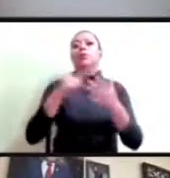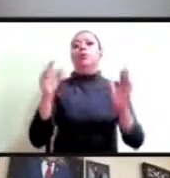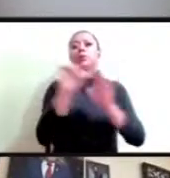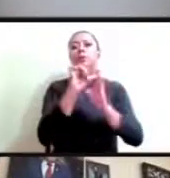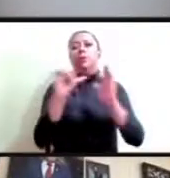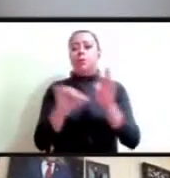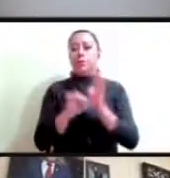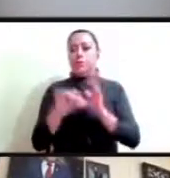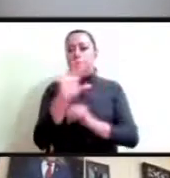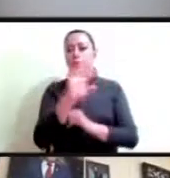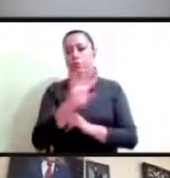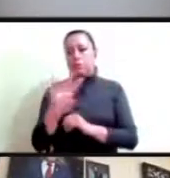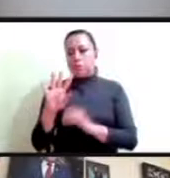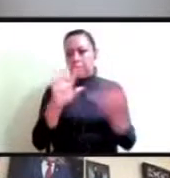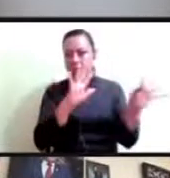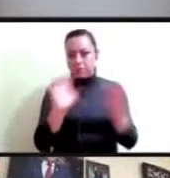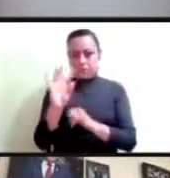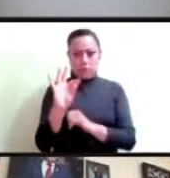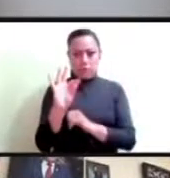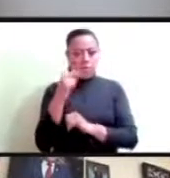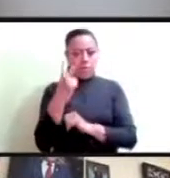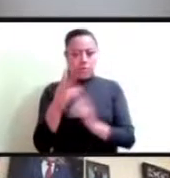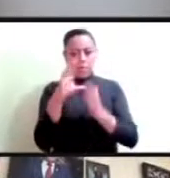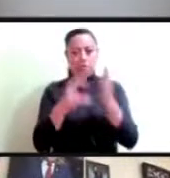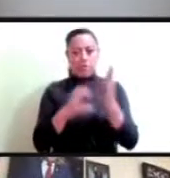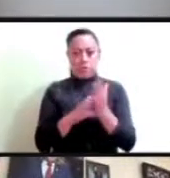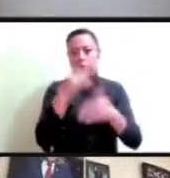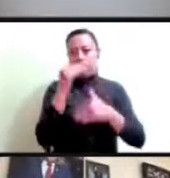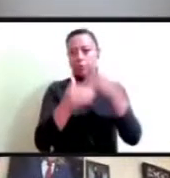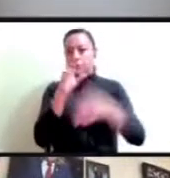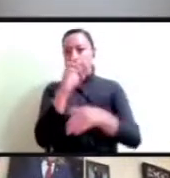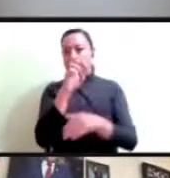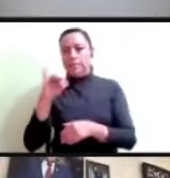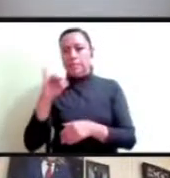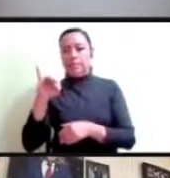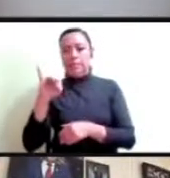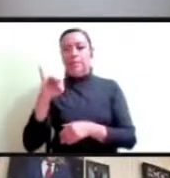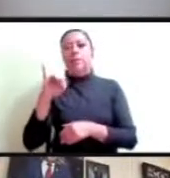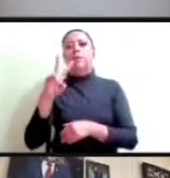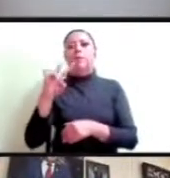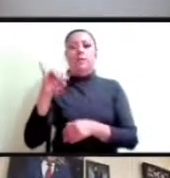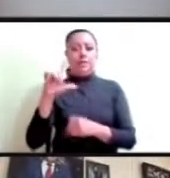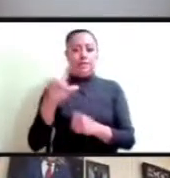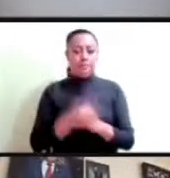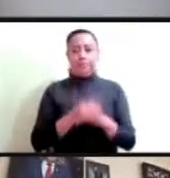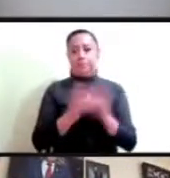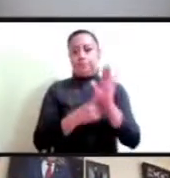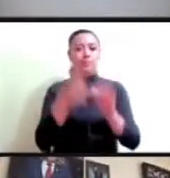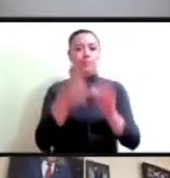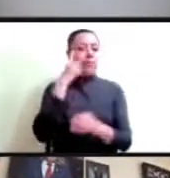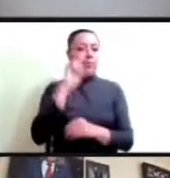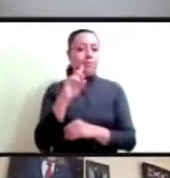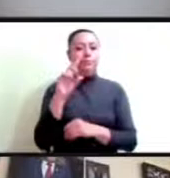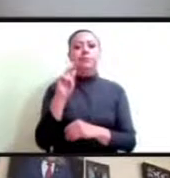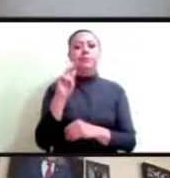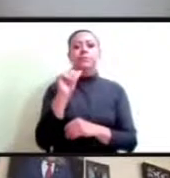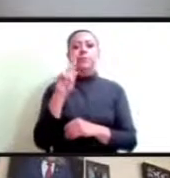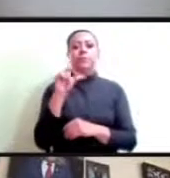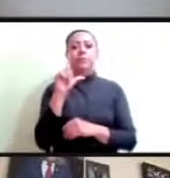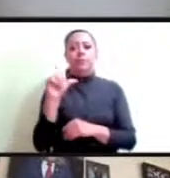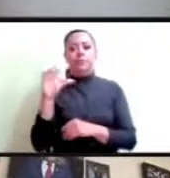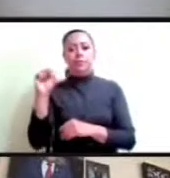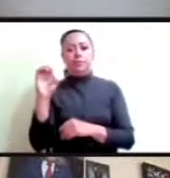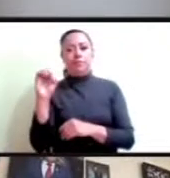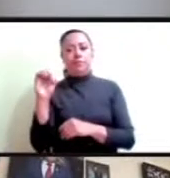Procedimientos Civiles para el Distrito Federal, suscrita por la diputada Paula Adriana Soto Maldonado, integrante del Grupo Parlamentario de Morena. Diputada